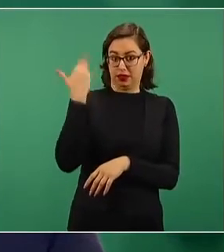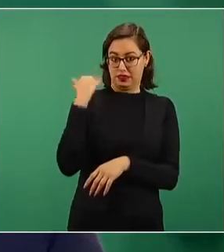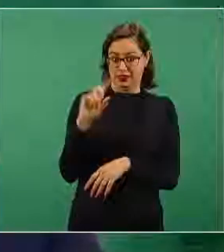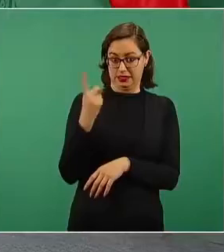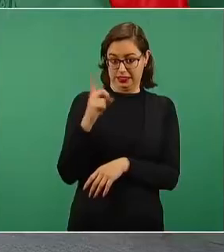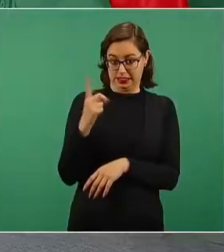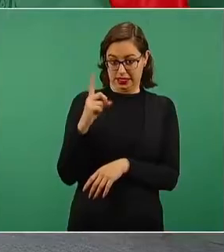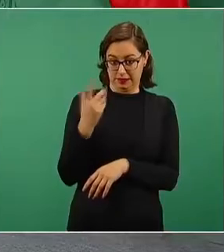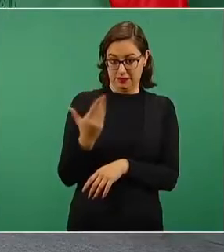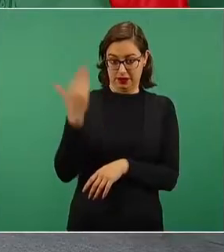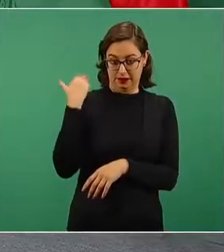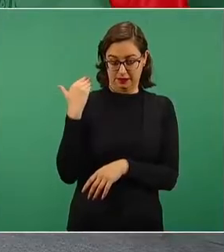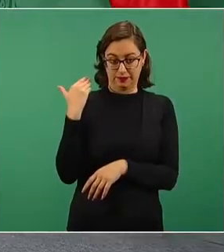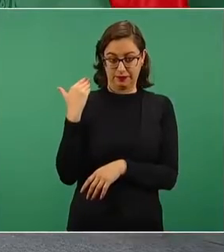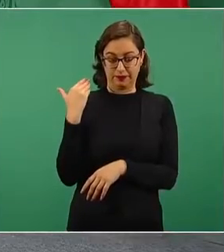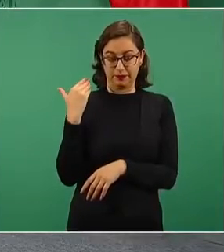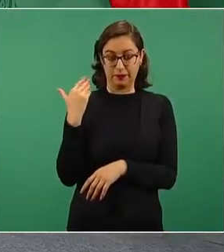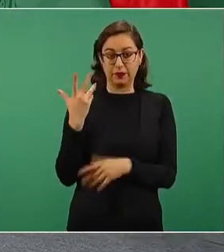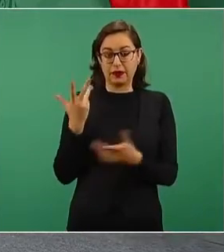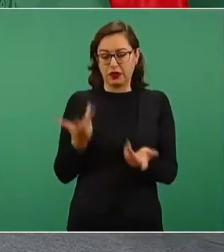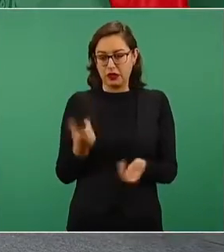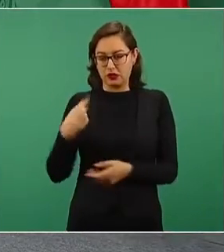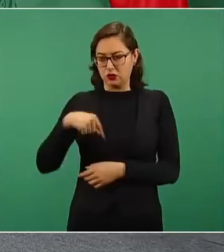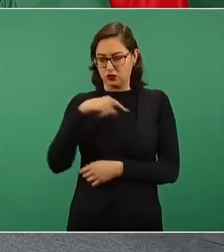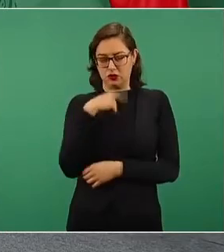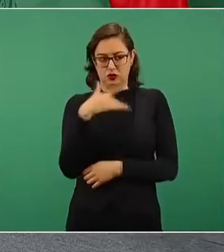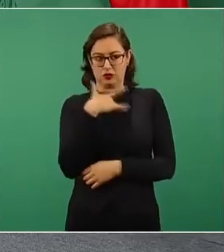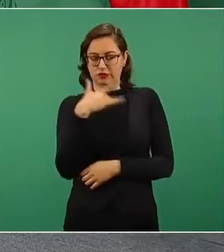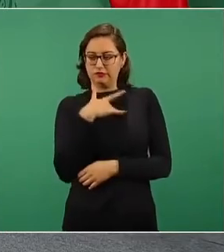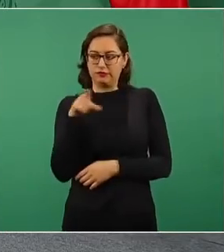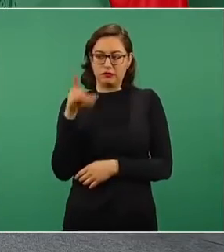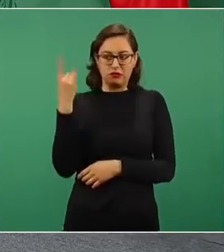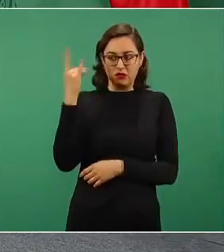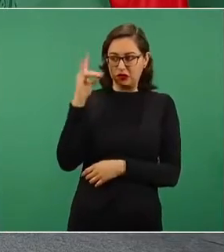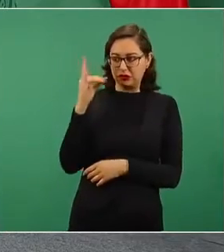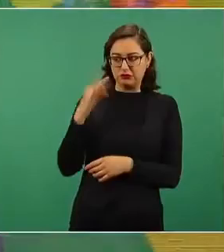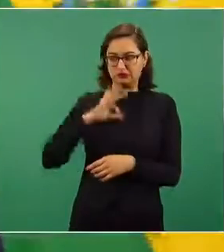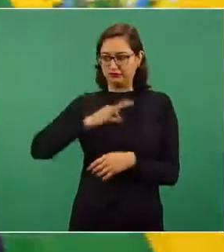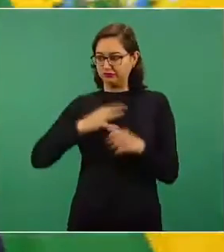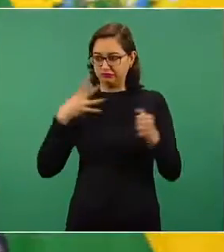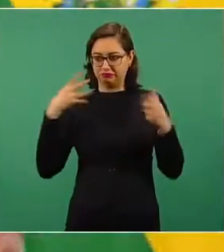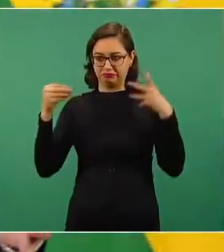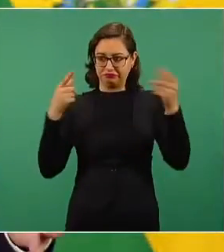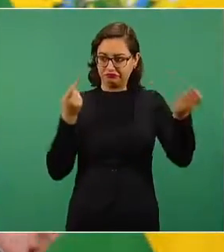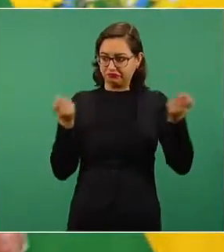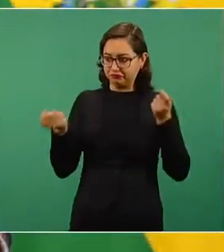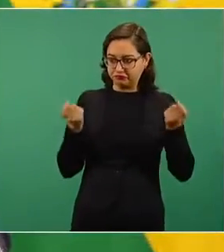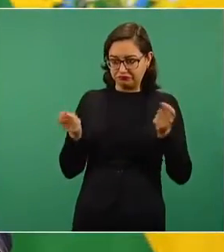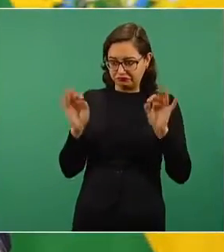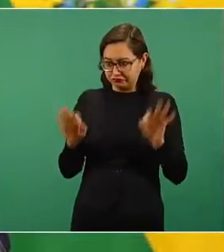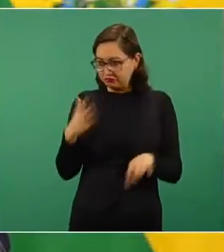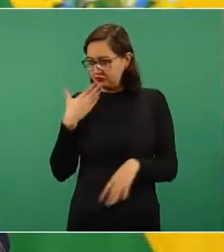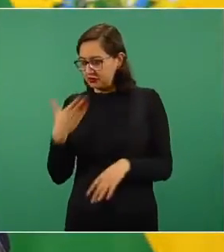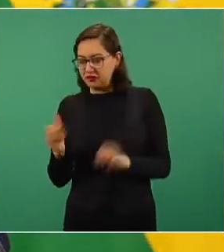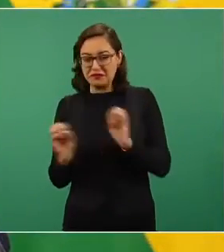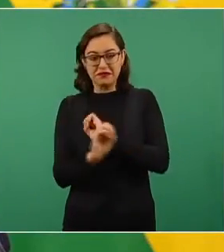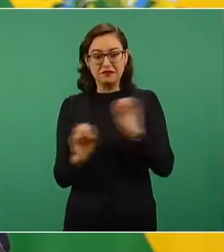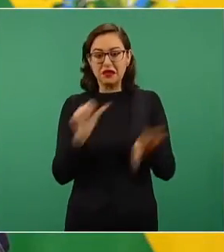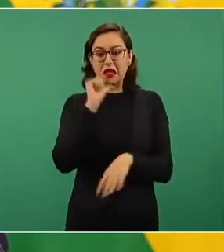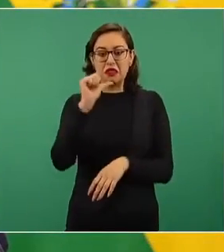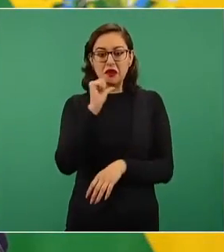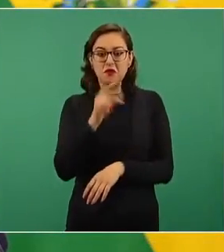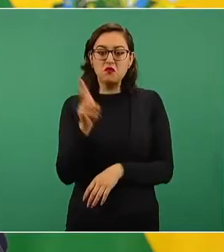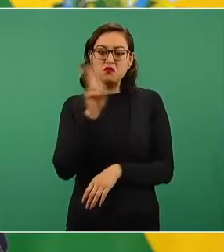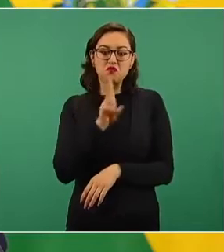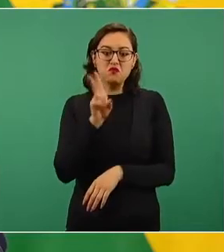había realizado desde nuestro punto de vista un manejo adecuado de la pandemia en Bolivia, no habían pruebas, no se hacían pruebas, y por lo tanto si no